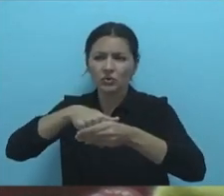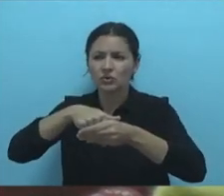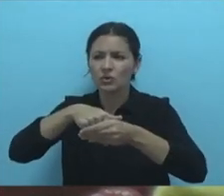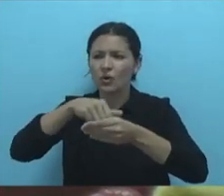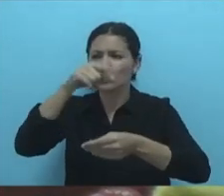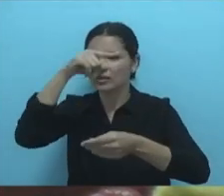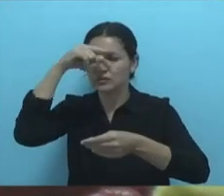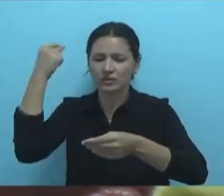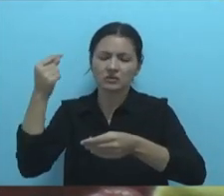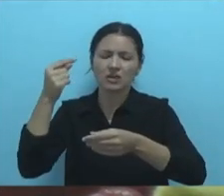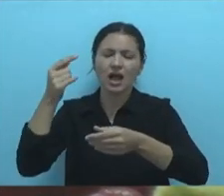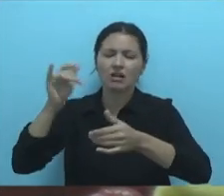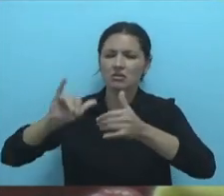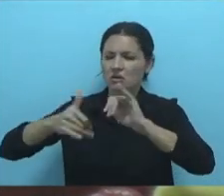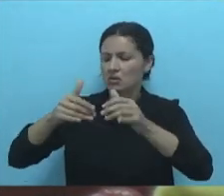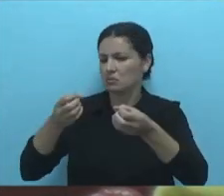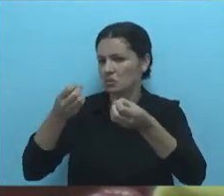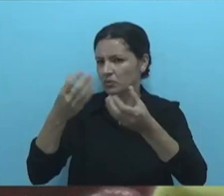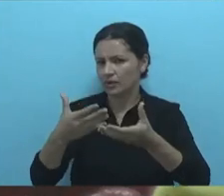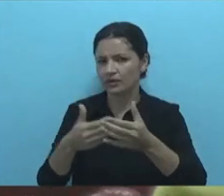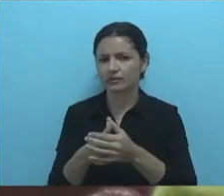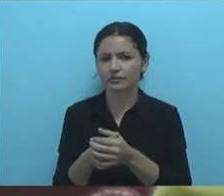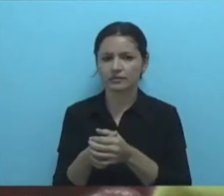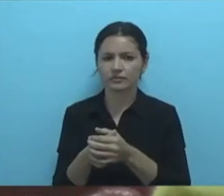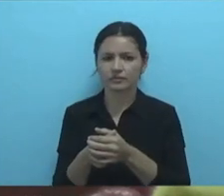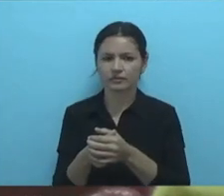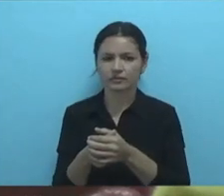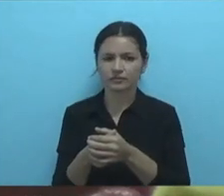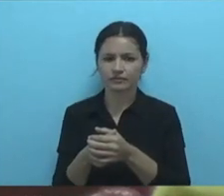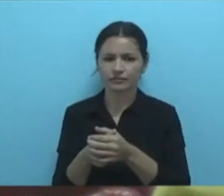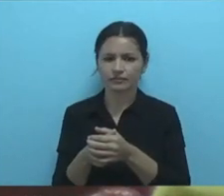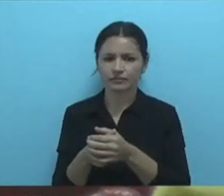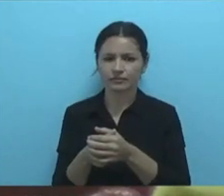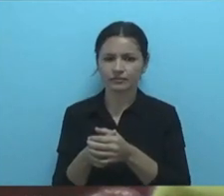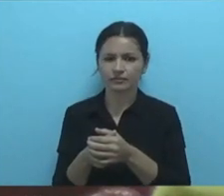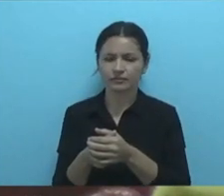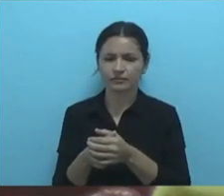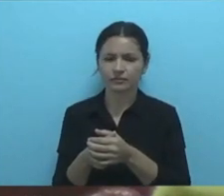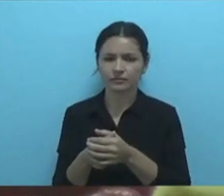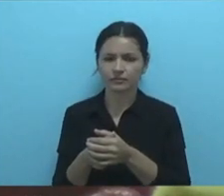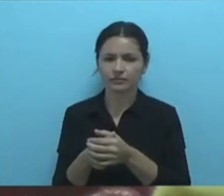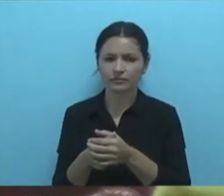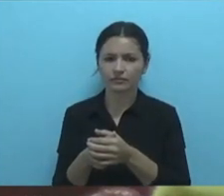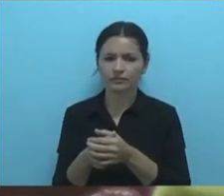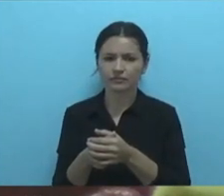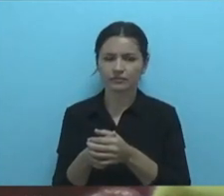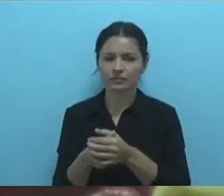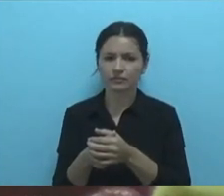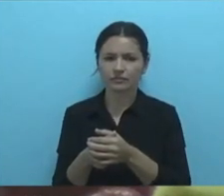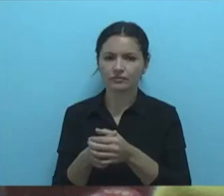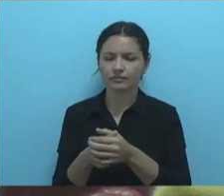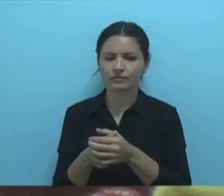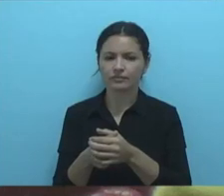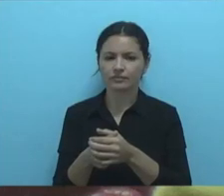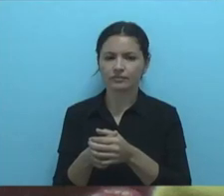esto viene de la mano de decir la juventud tiene capacidad este y esto lo discutimos cuando